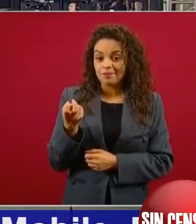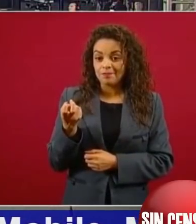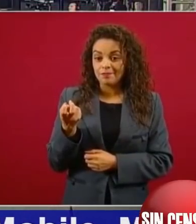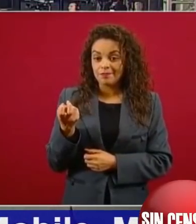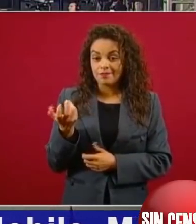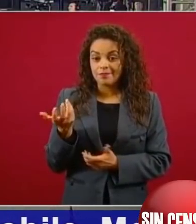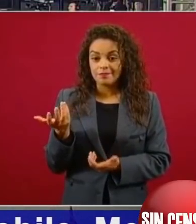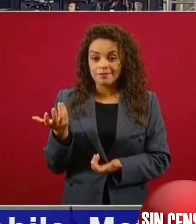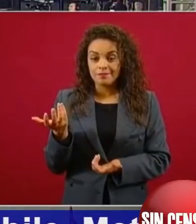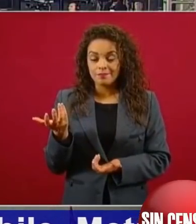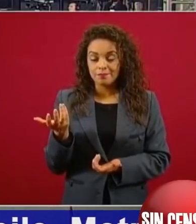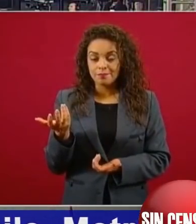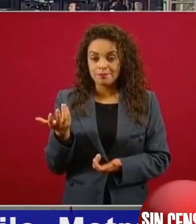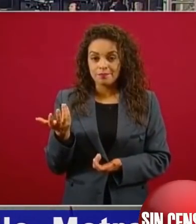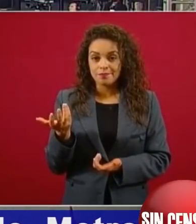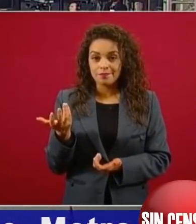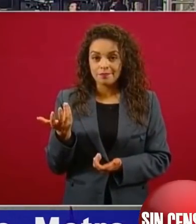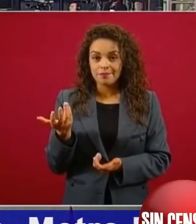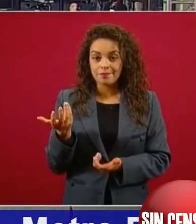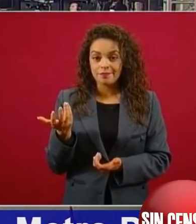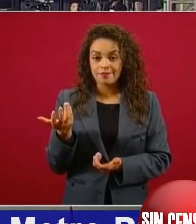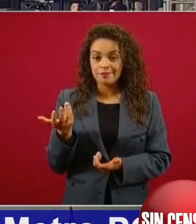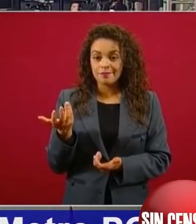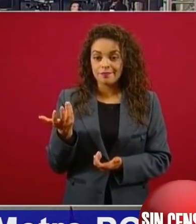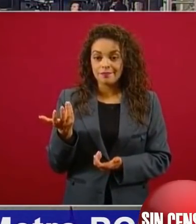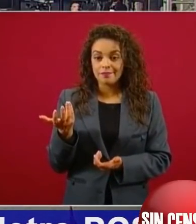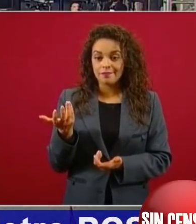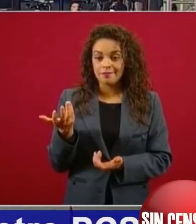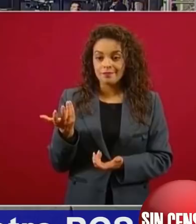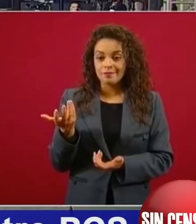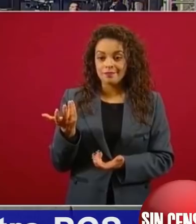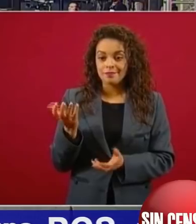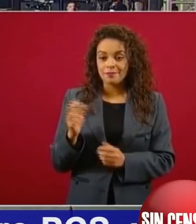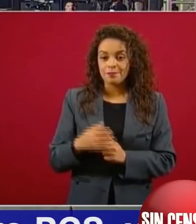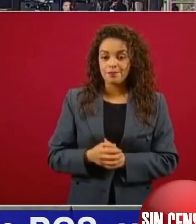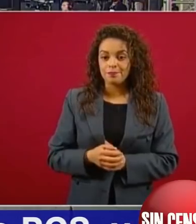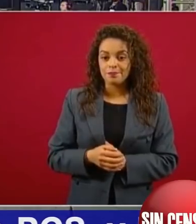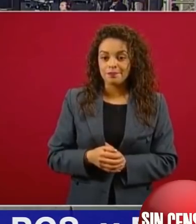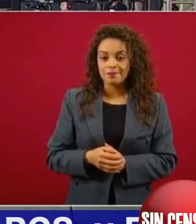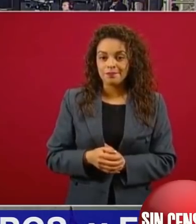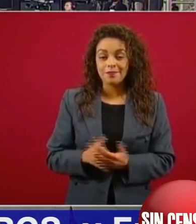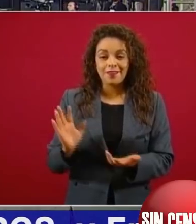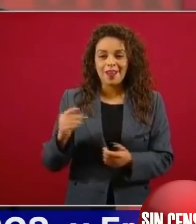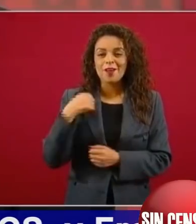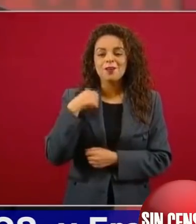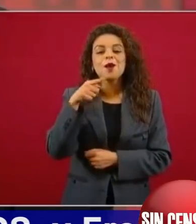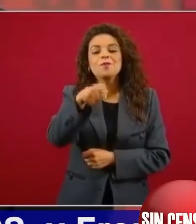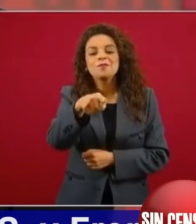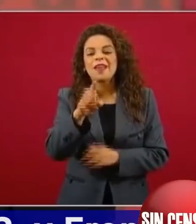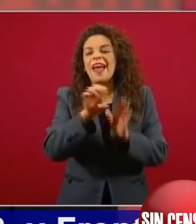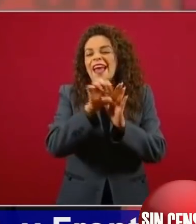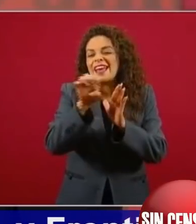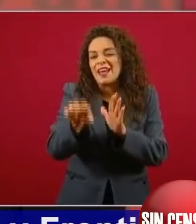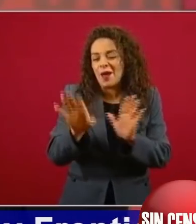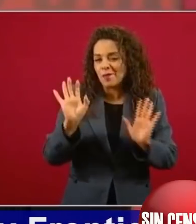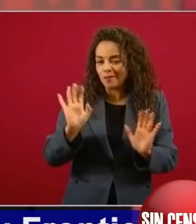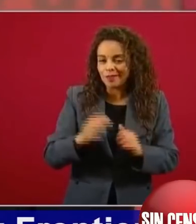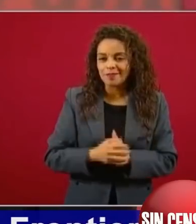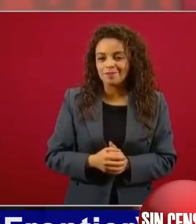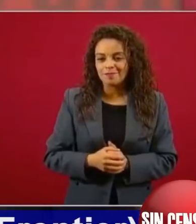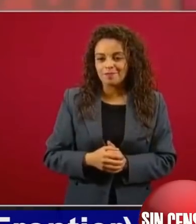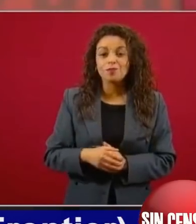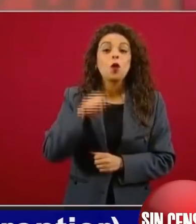a imaginar, te voy a señalar a ti, pero me vas a decir cambia de ejemplo. Pero tú